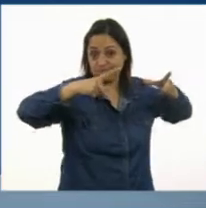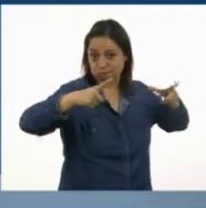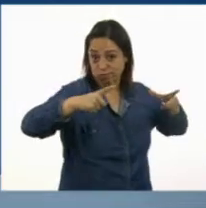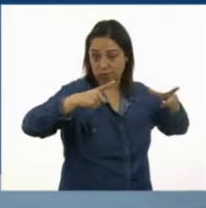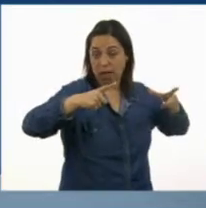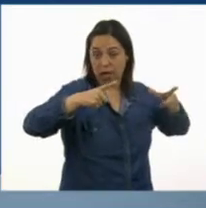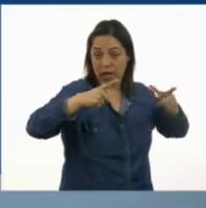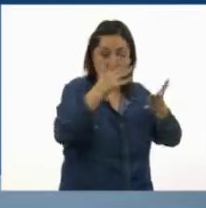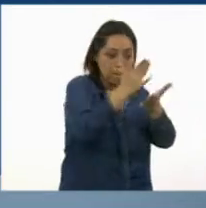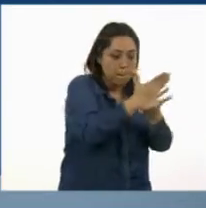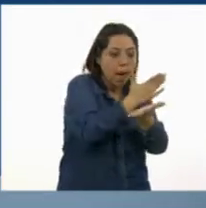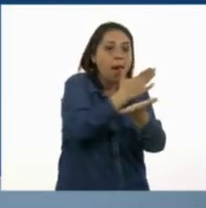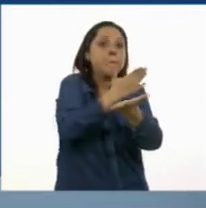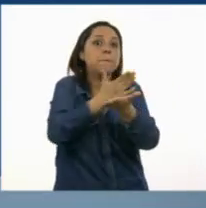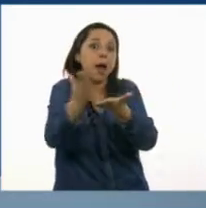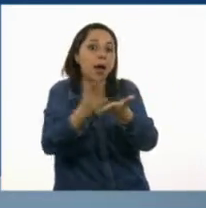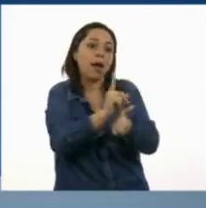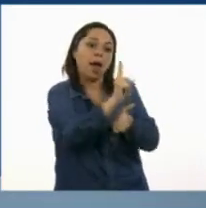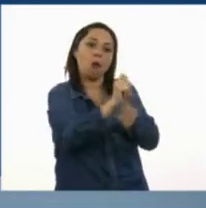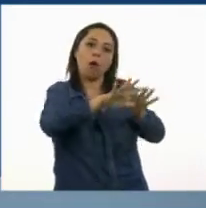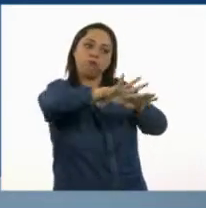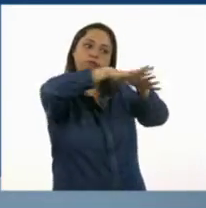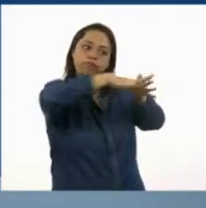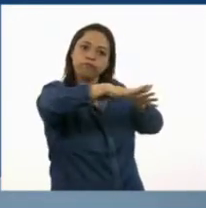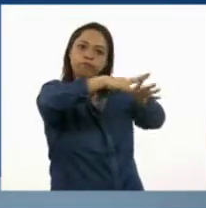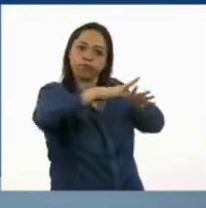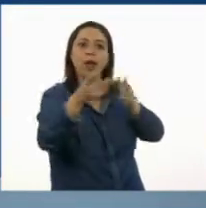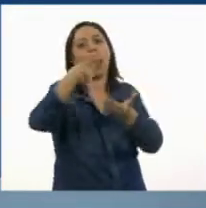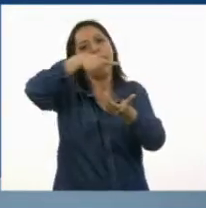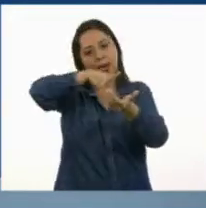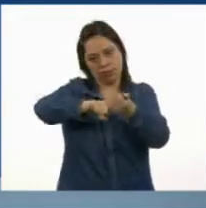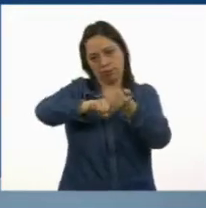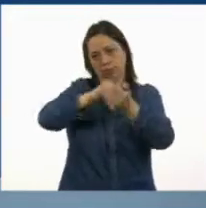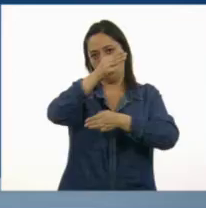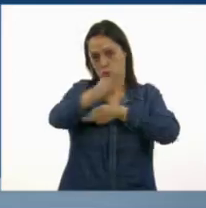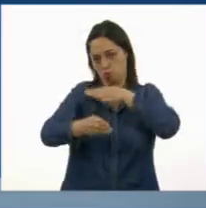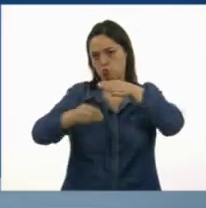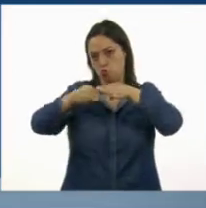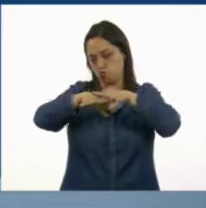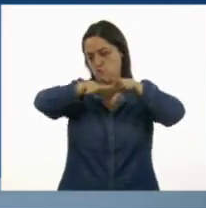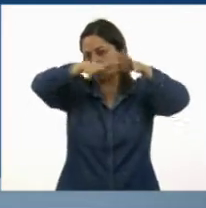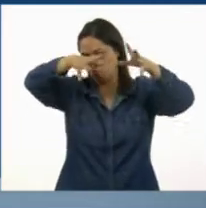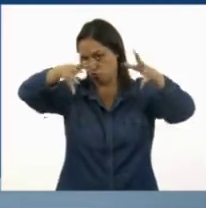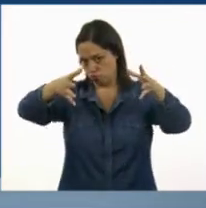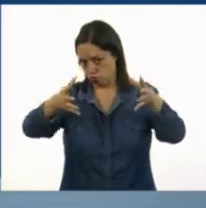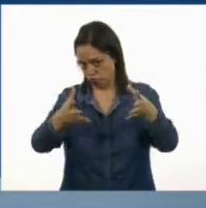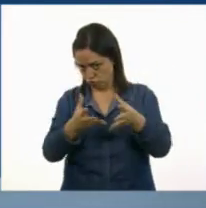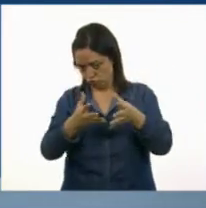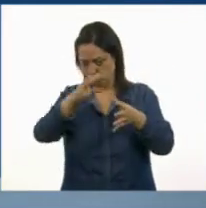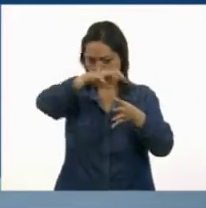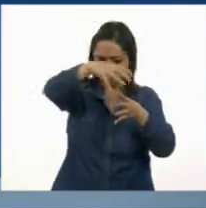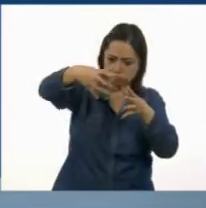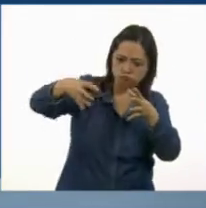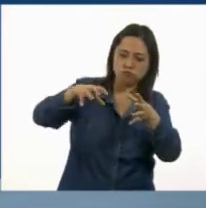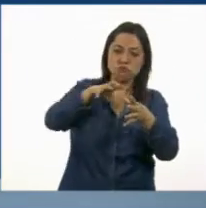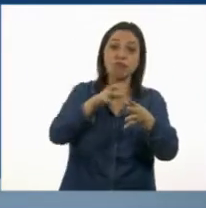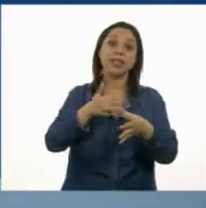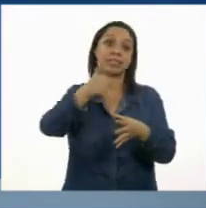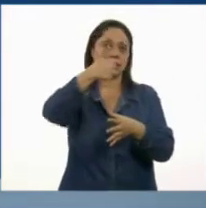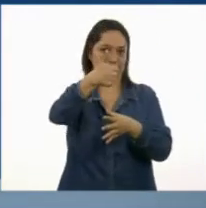los océanos. Y en nuestro planeta comúnmente hablamos de